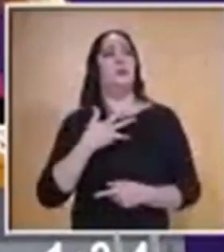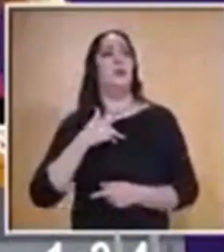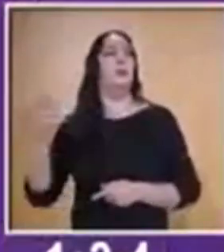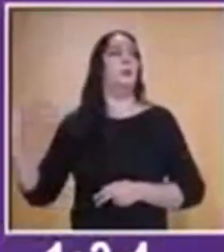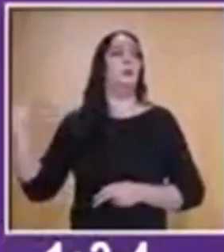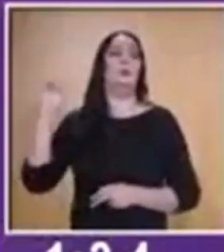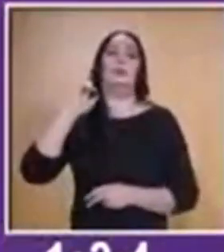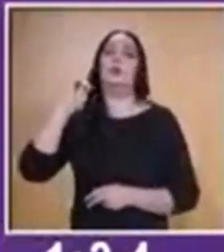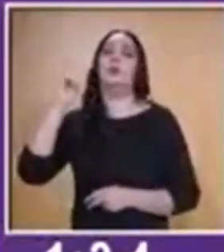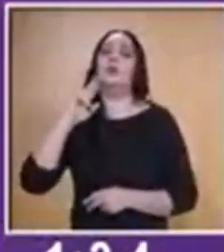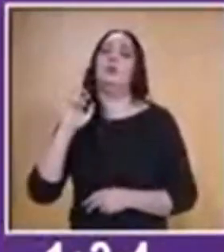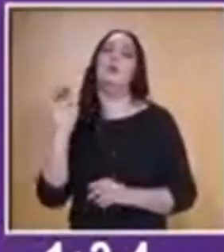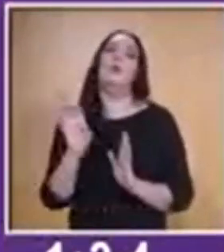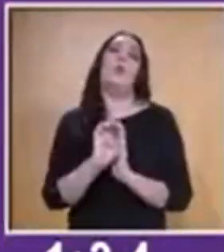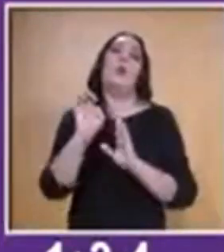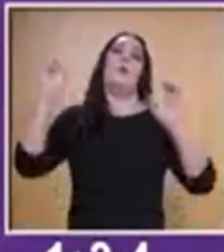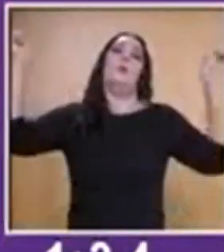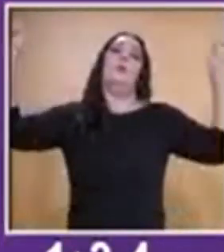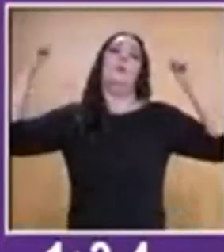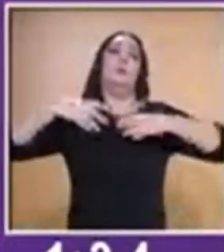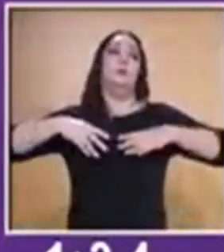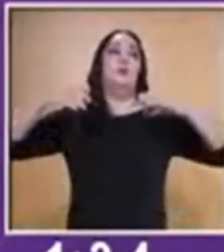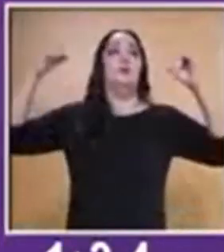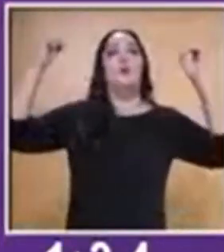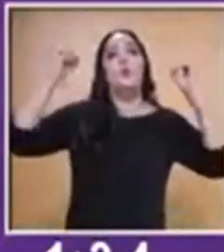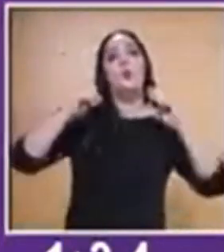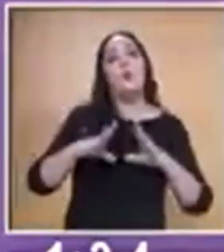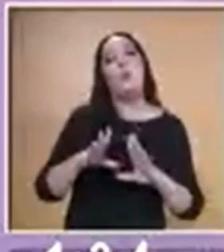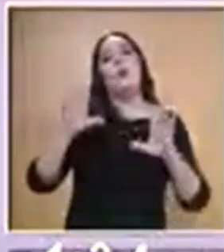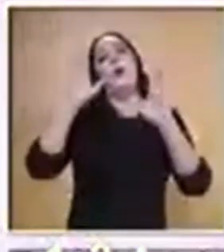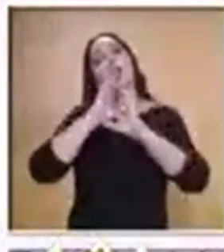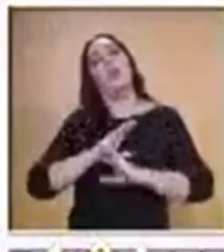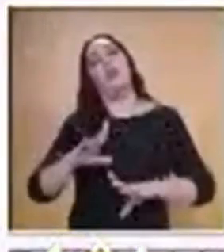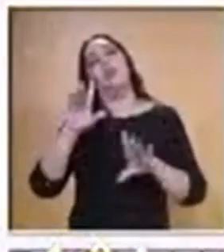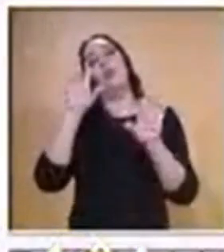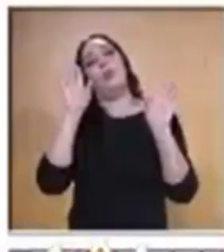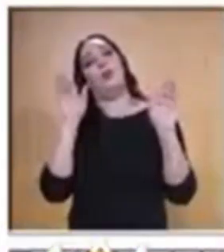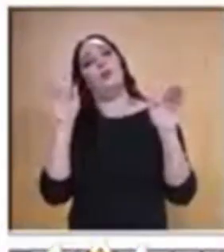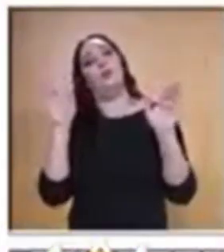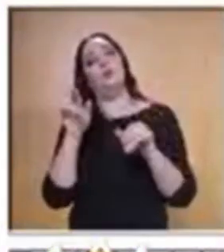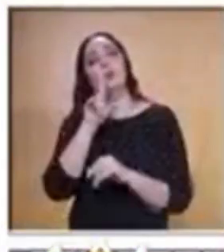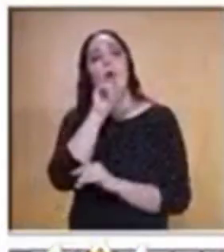escuchado la caída de la lluvia, el canto de las aves,